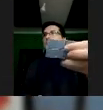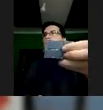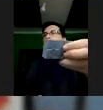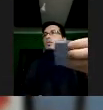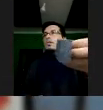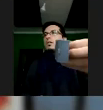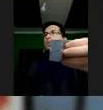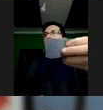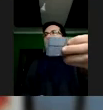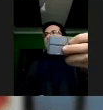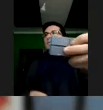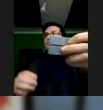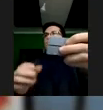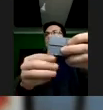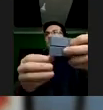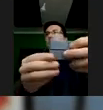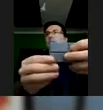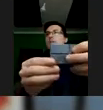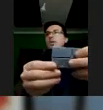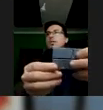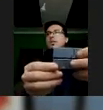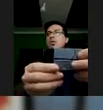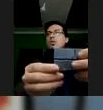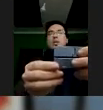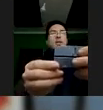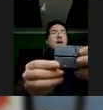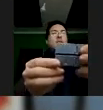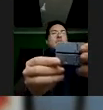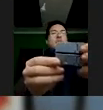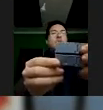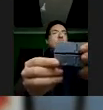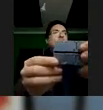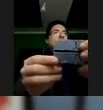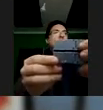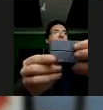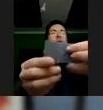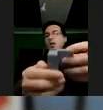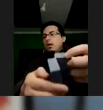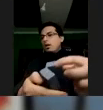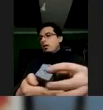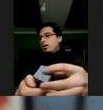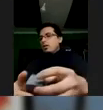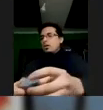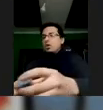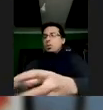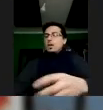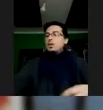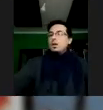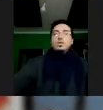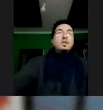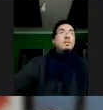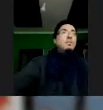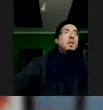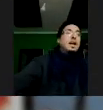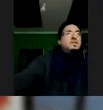a ver el interior. Eso es una vista de corte, permite ver todo lo que está dentro del, del objeto, en este